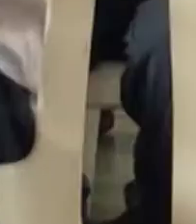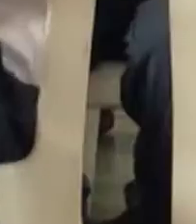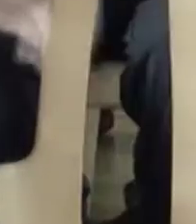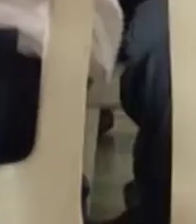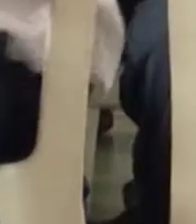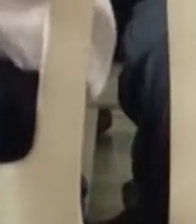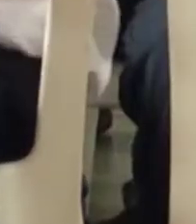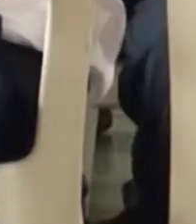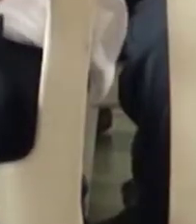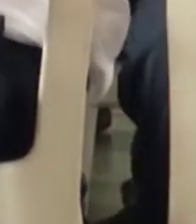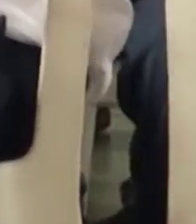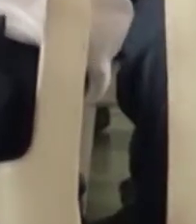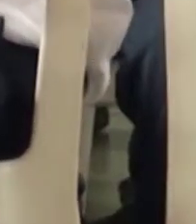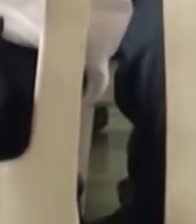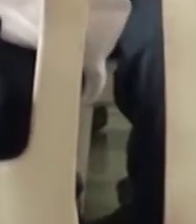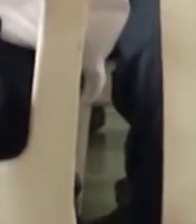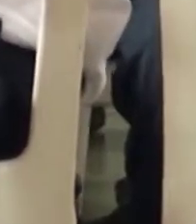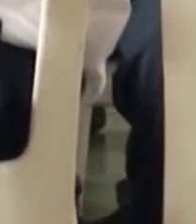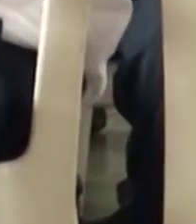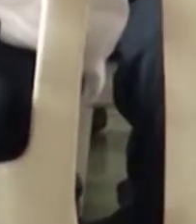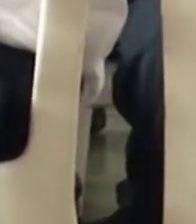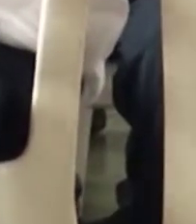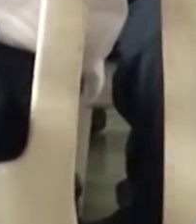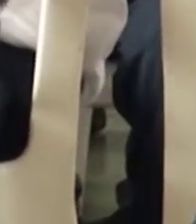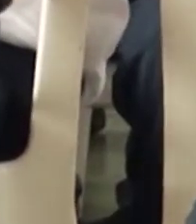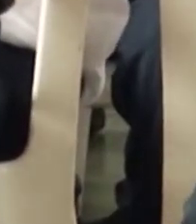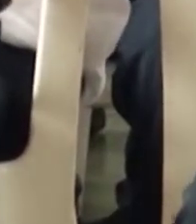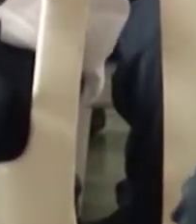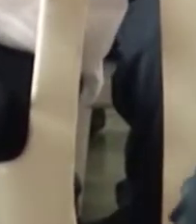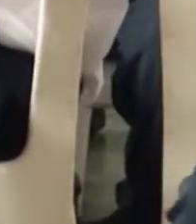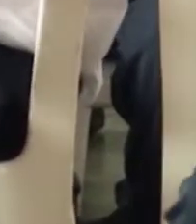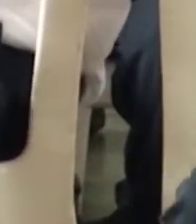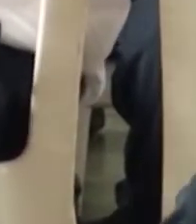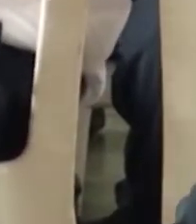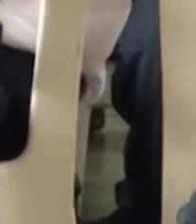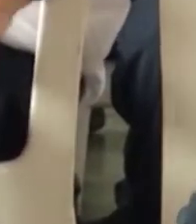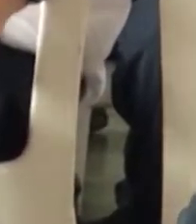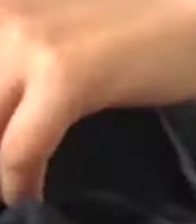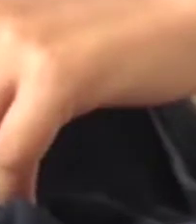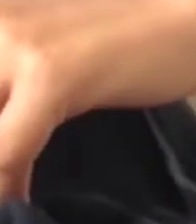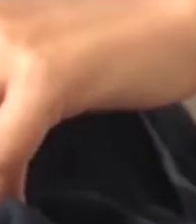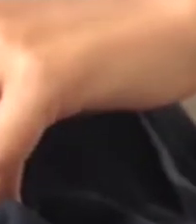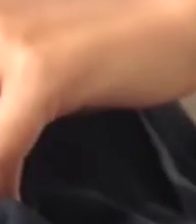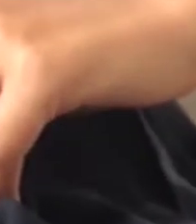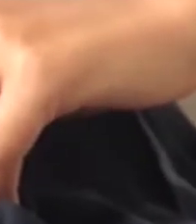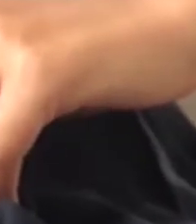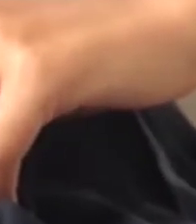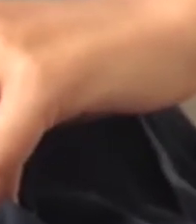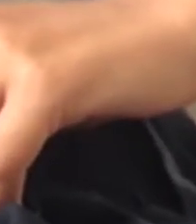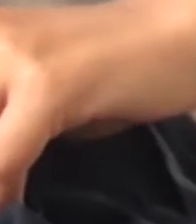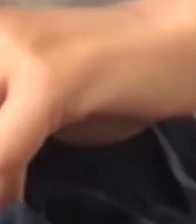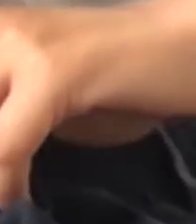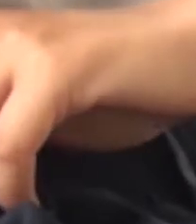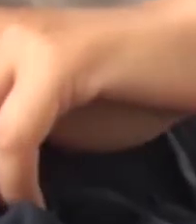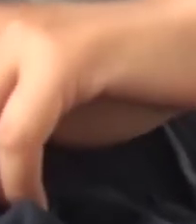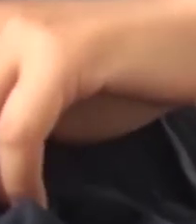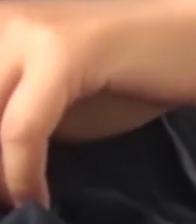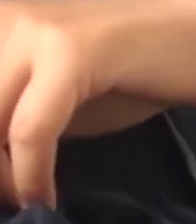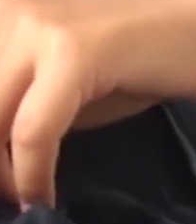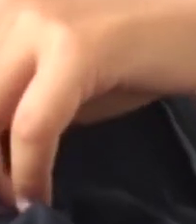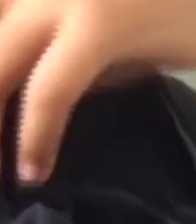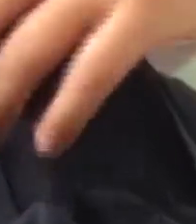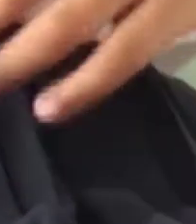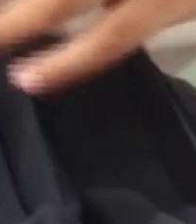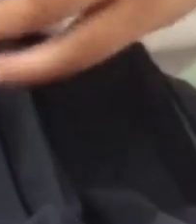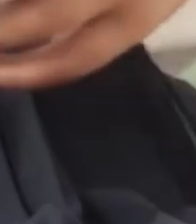para 2021 en lo que resta de este año seguirán con la modalidad actual dejando claro que